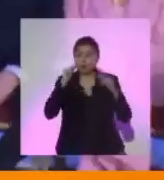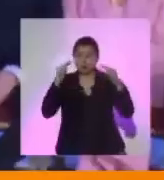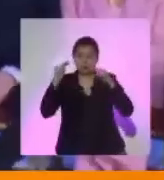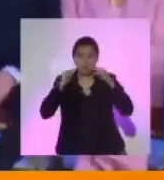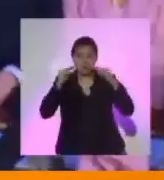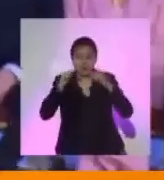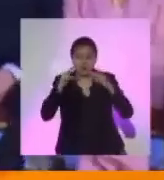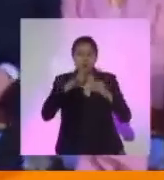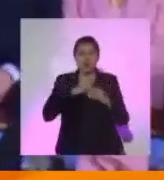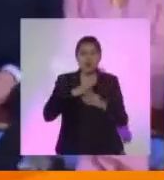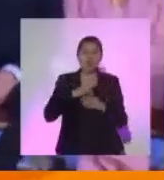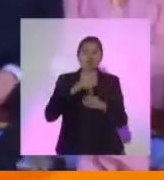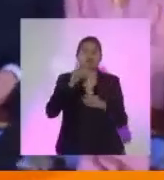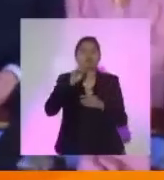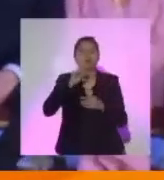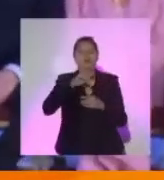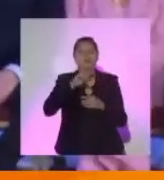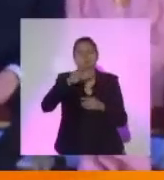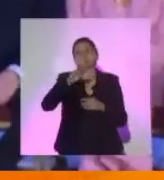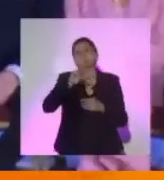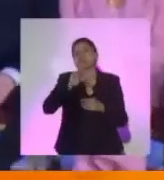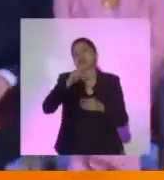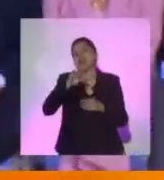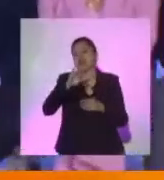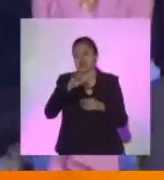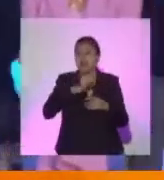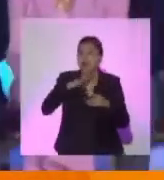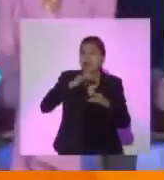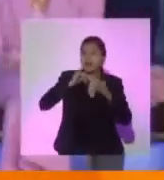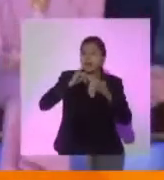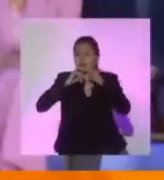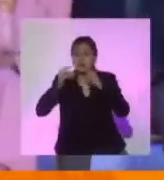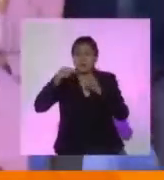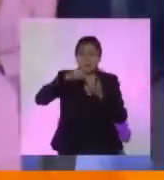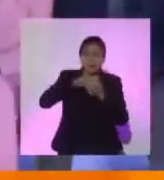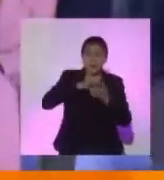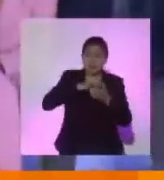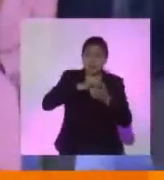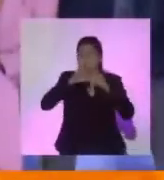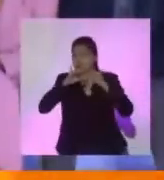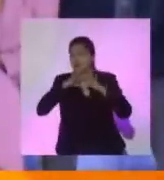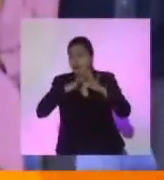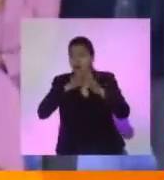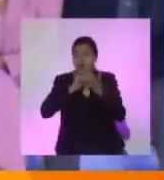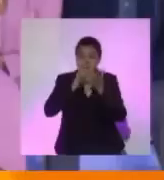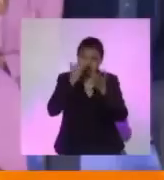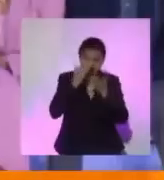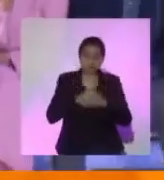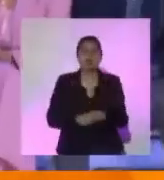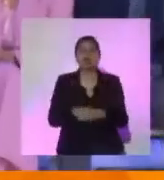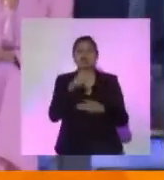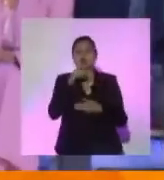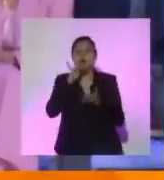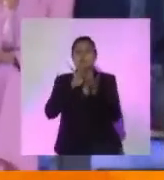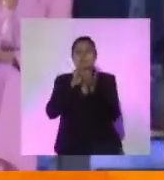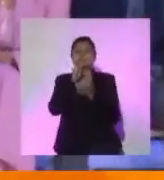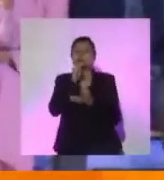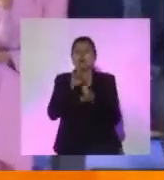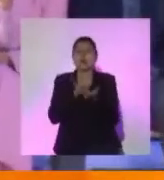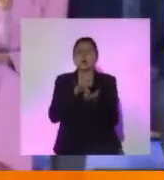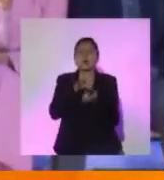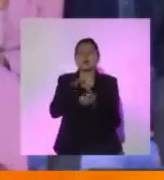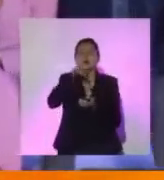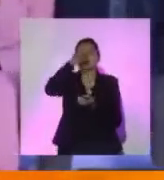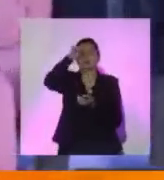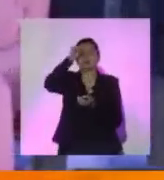destacado muchísimo por eh participar también en el cine ella estudia estudios tradicionales en la Ciudad de México